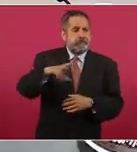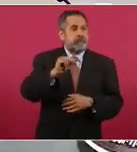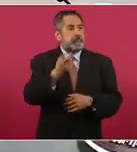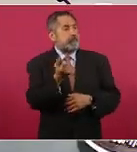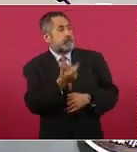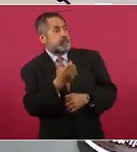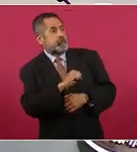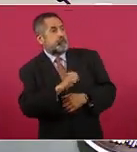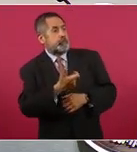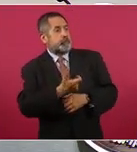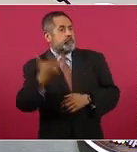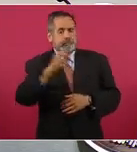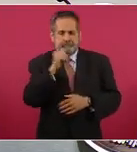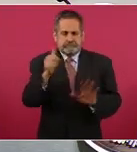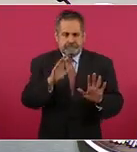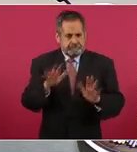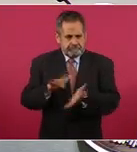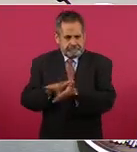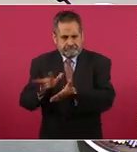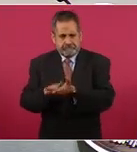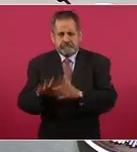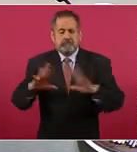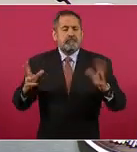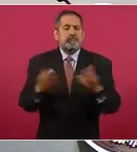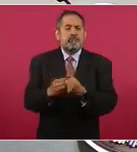inflación en su canasta básica es de